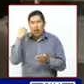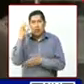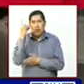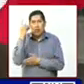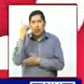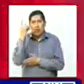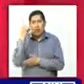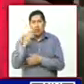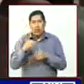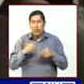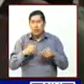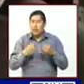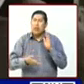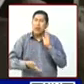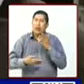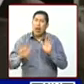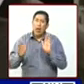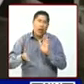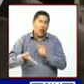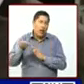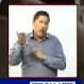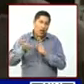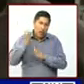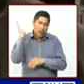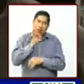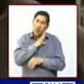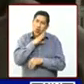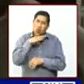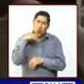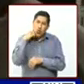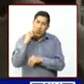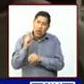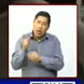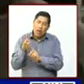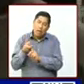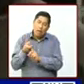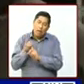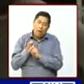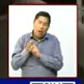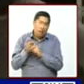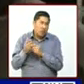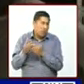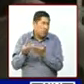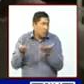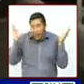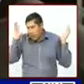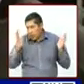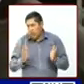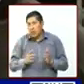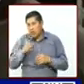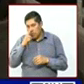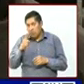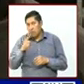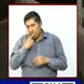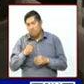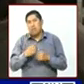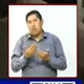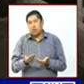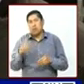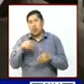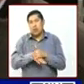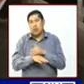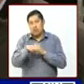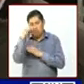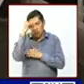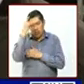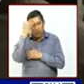fue diplomático en Cuba. Quizá es ahí cuando lo reclutaron, no sé, todo eso es especulación. El hecho es que él tuvo una injerencia inadmisible en Bolivia